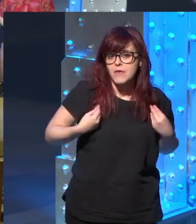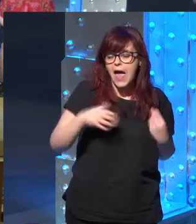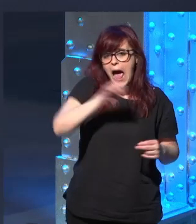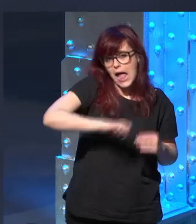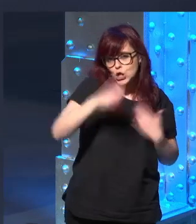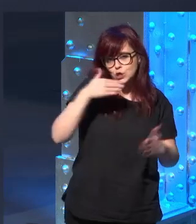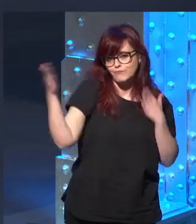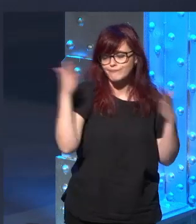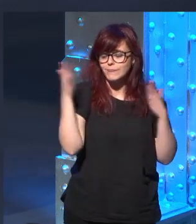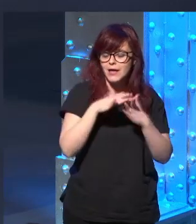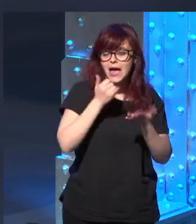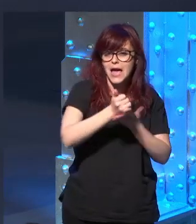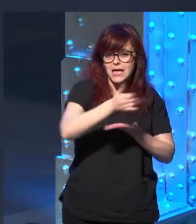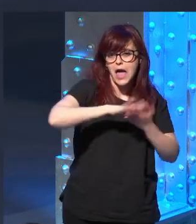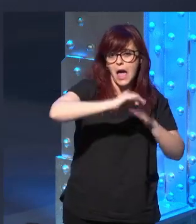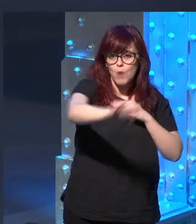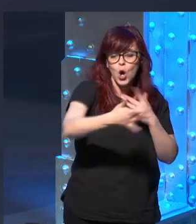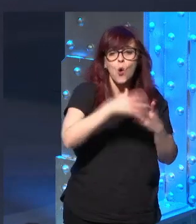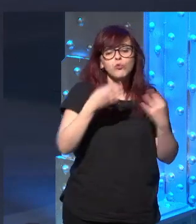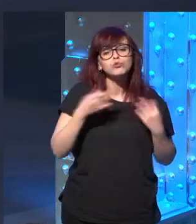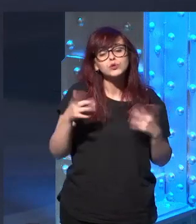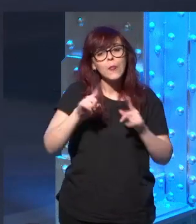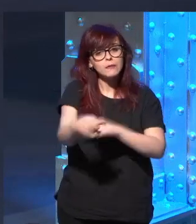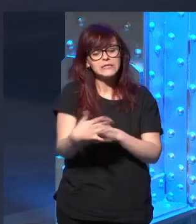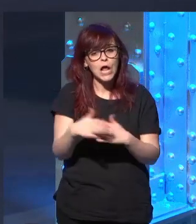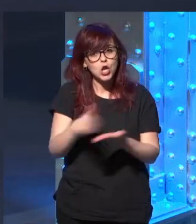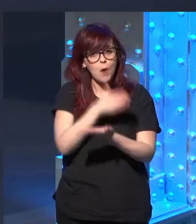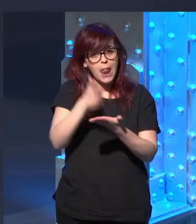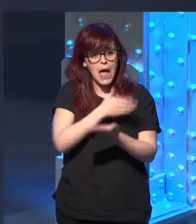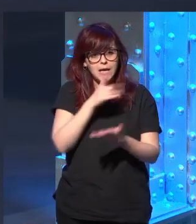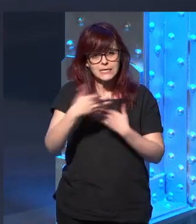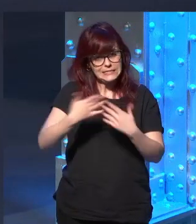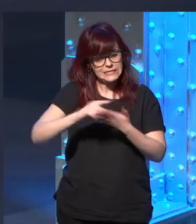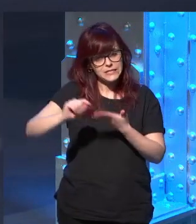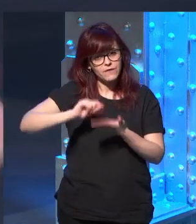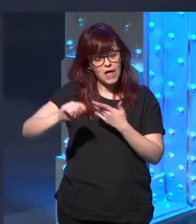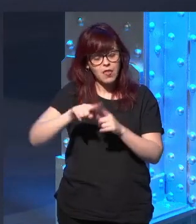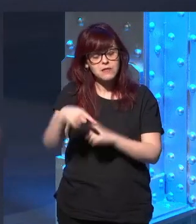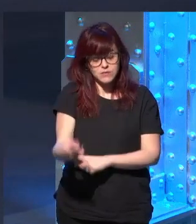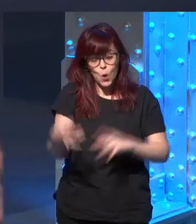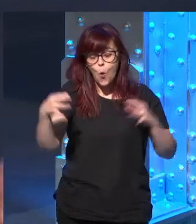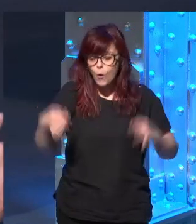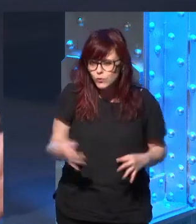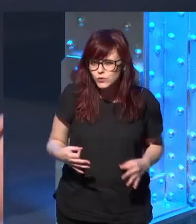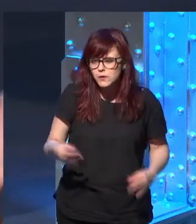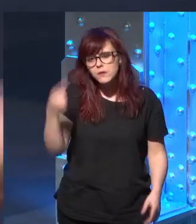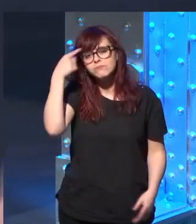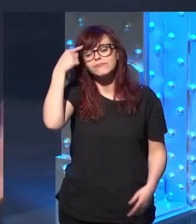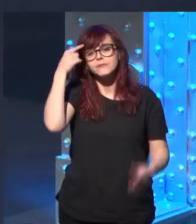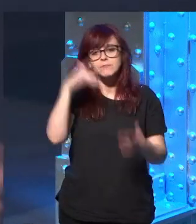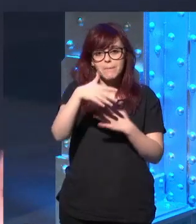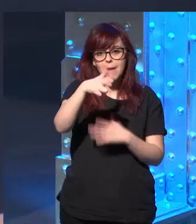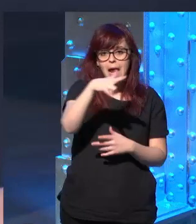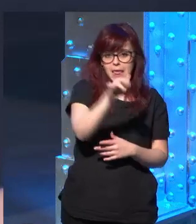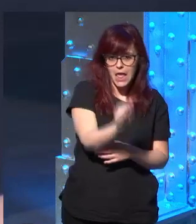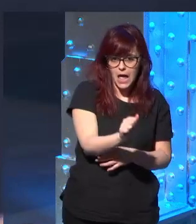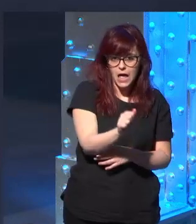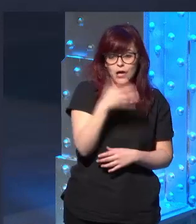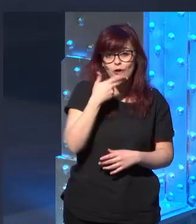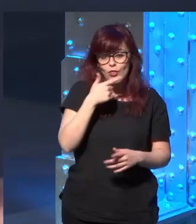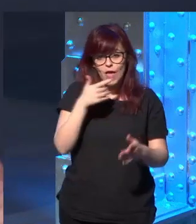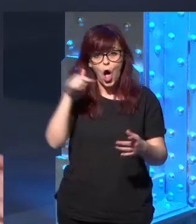unos años, fue posterior, mientras escribía mi novela. De hecho, creo, de repente me he acordado que María y yo tuvimos, que